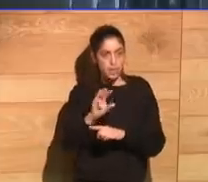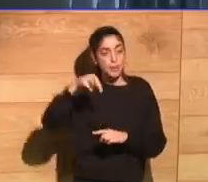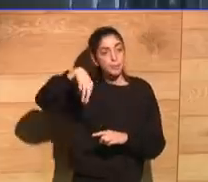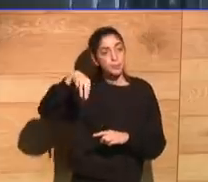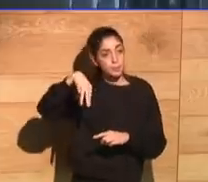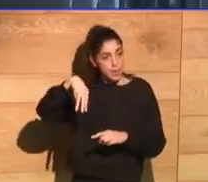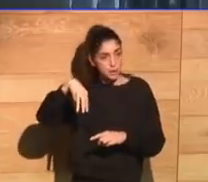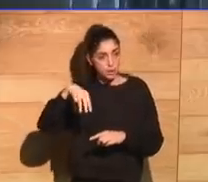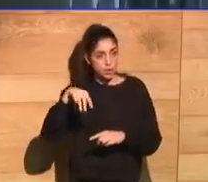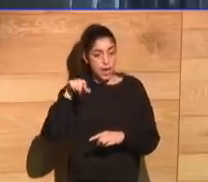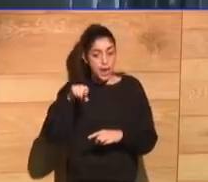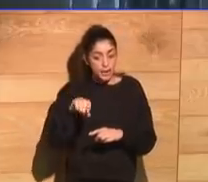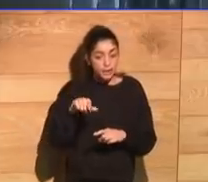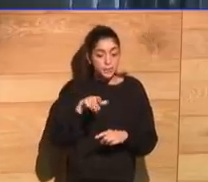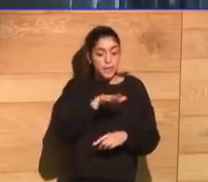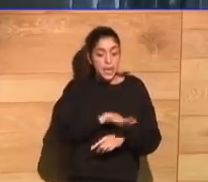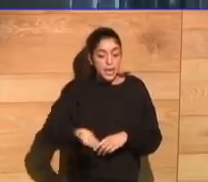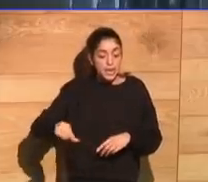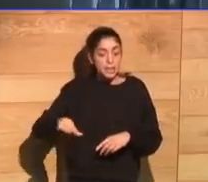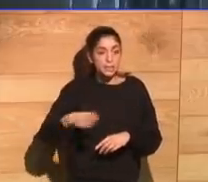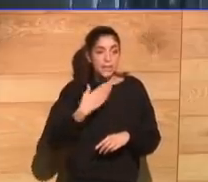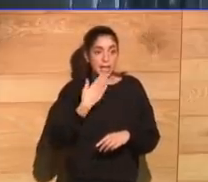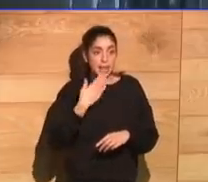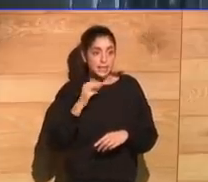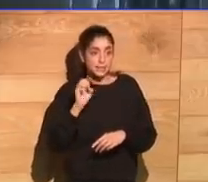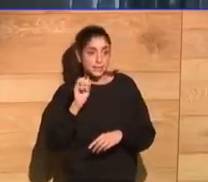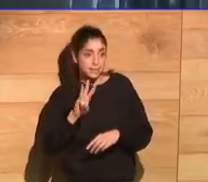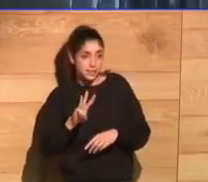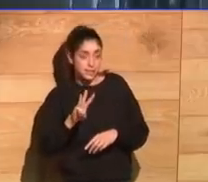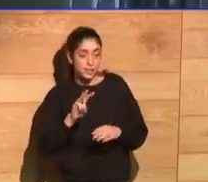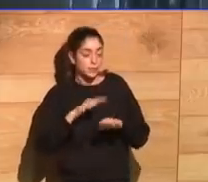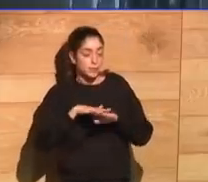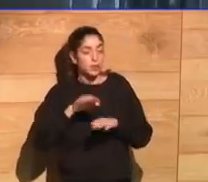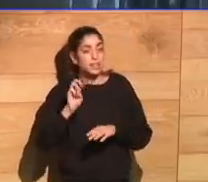niño desde los 3 años de edad hasta la edad que tengo yo